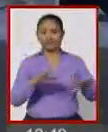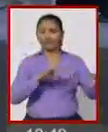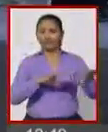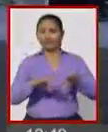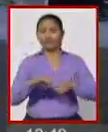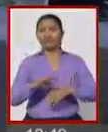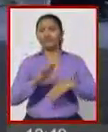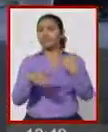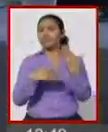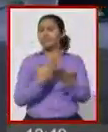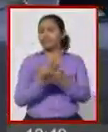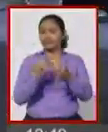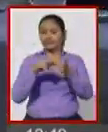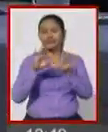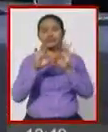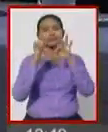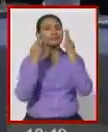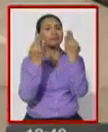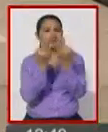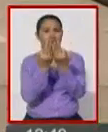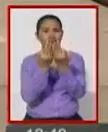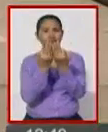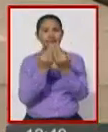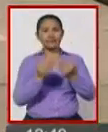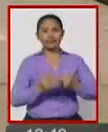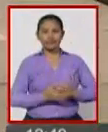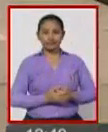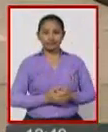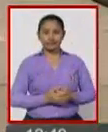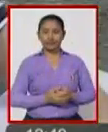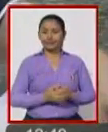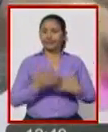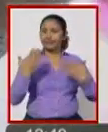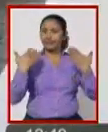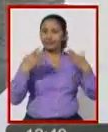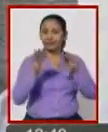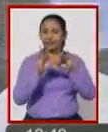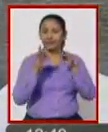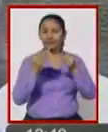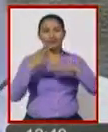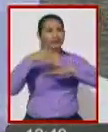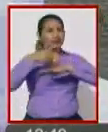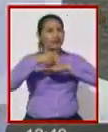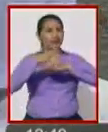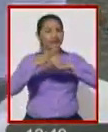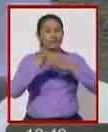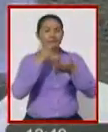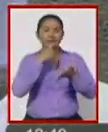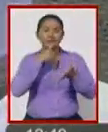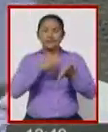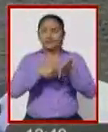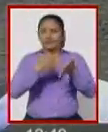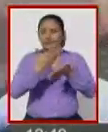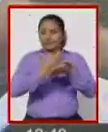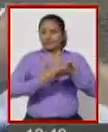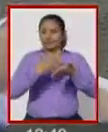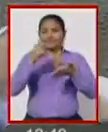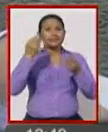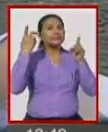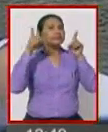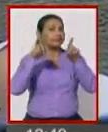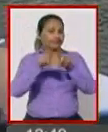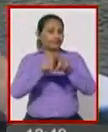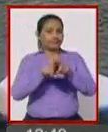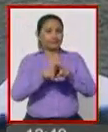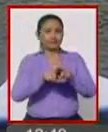hecha. Toda vez que la familia, en forma recurrente, ha mandado sus oficios diciendo que no está de